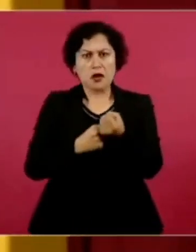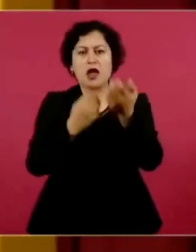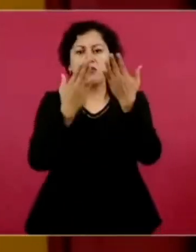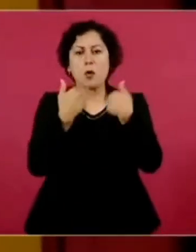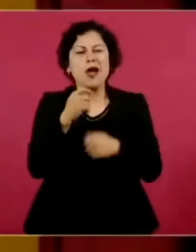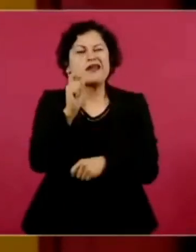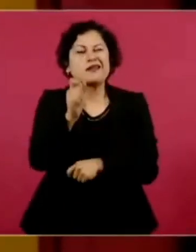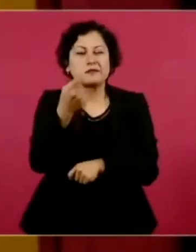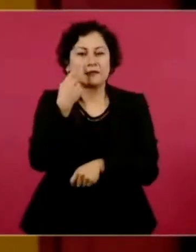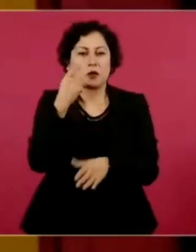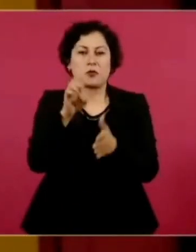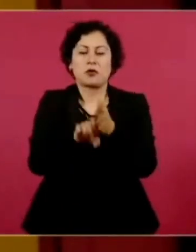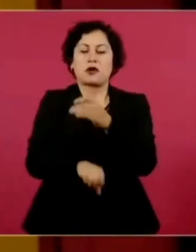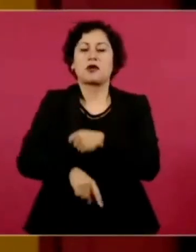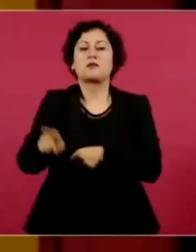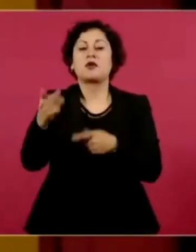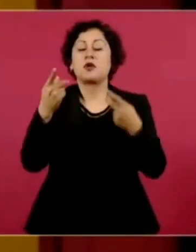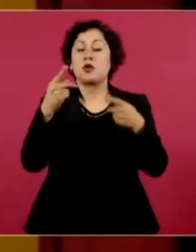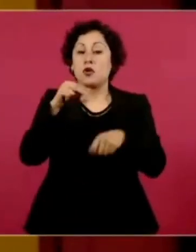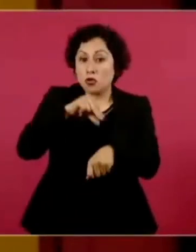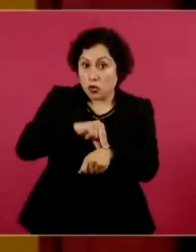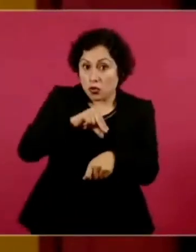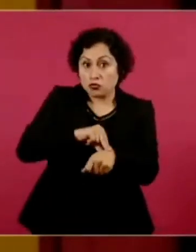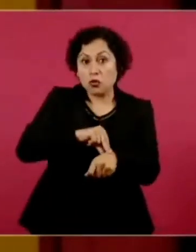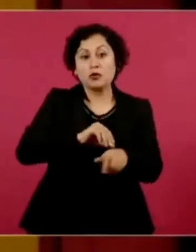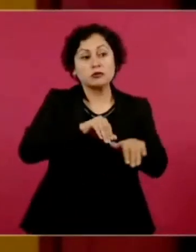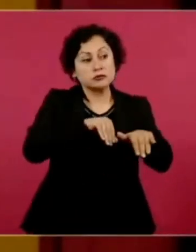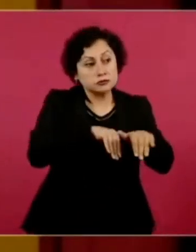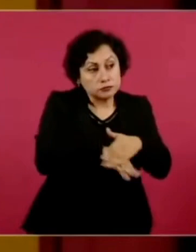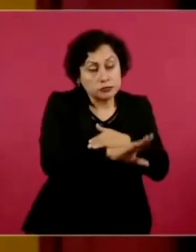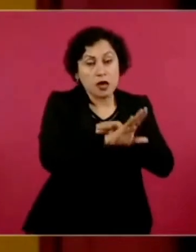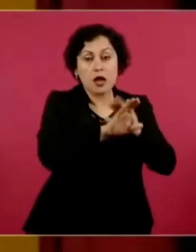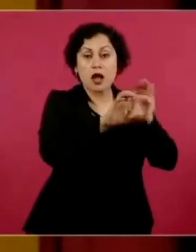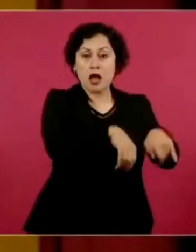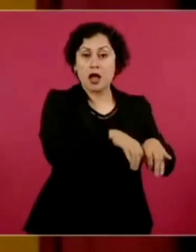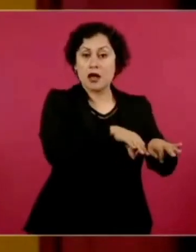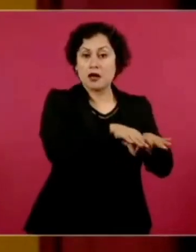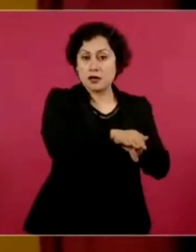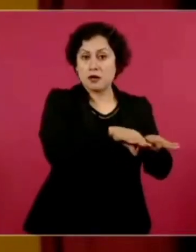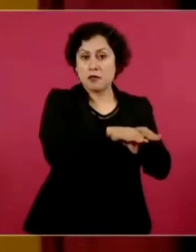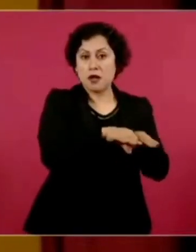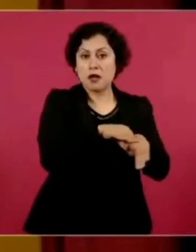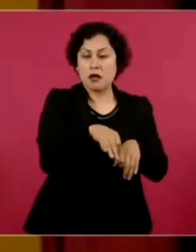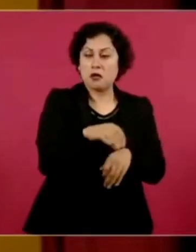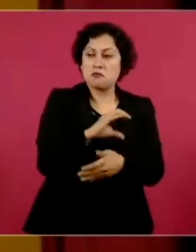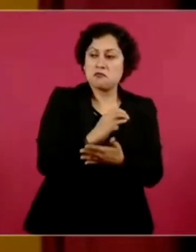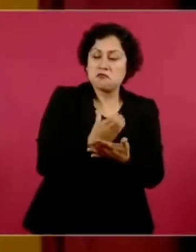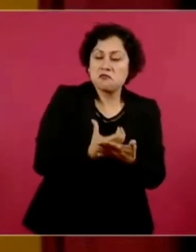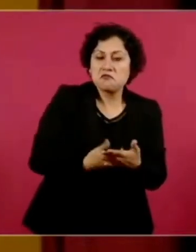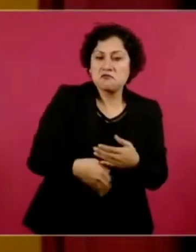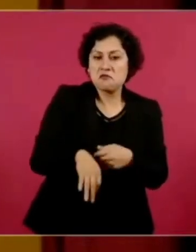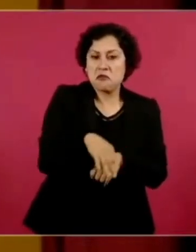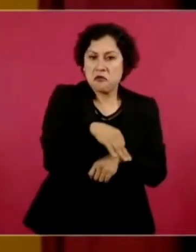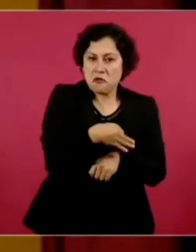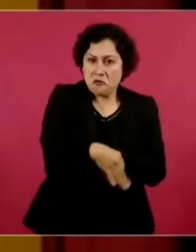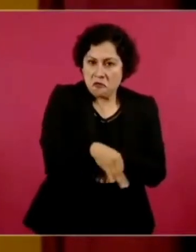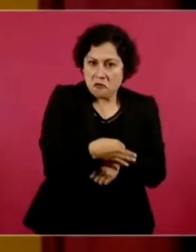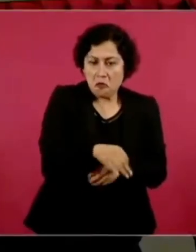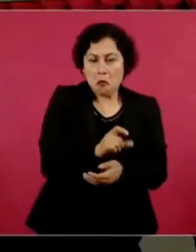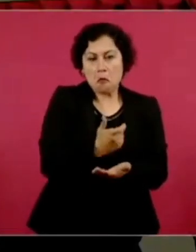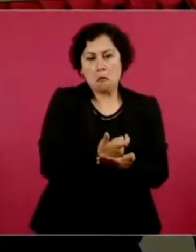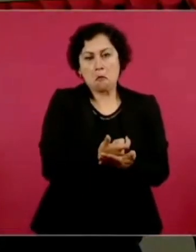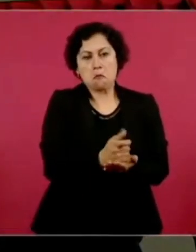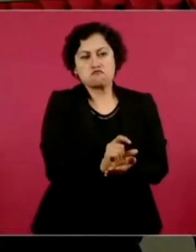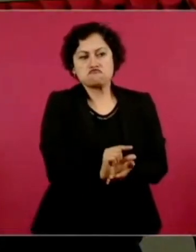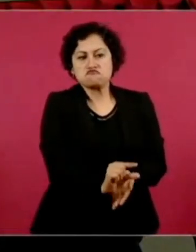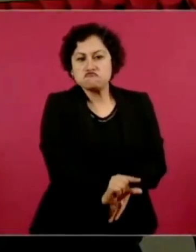tenían contratos temporales, eventuales, muy precarios, porque eran contratos de muy bajos ingresos,